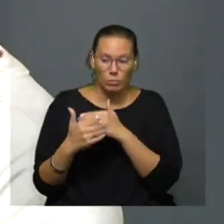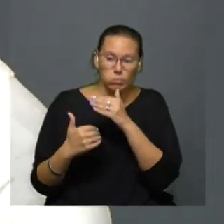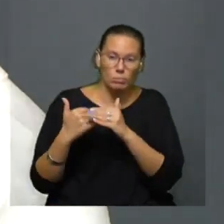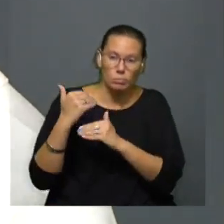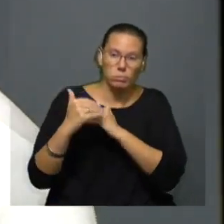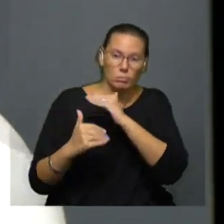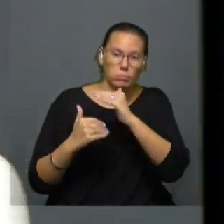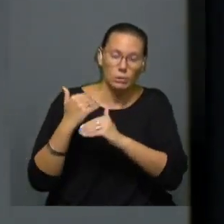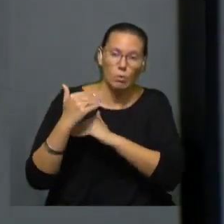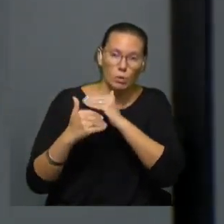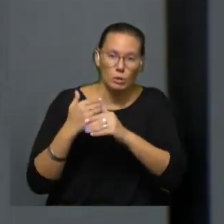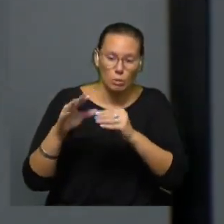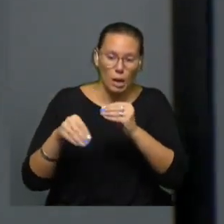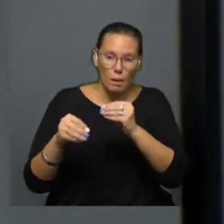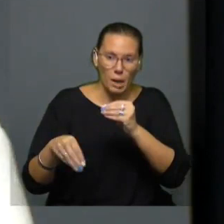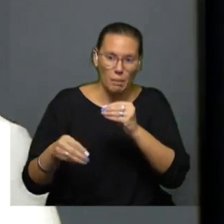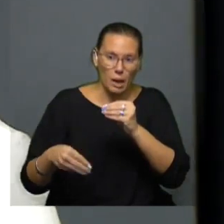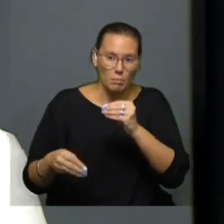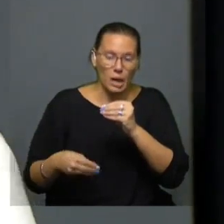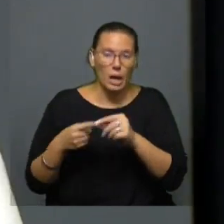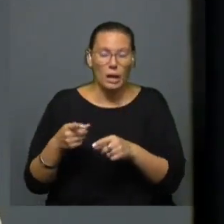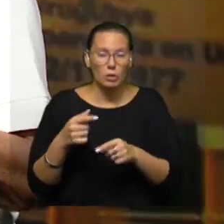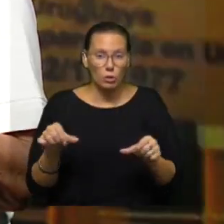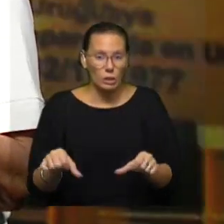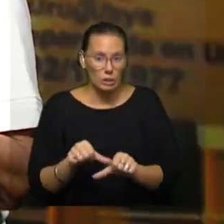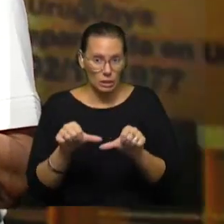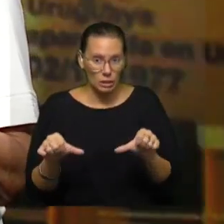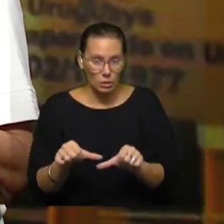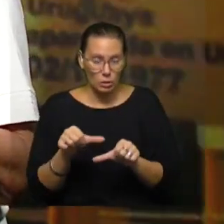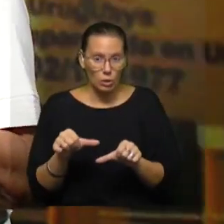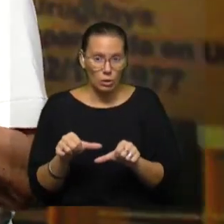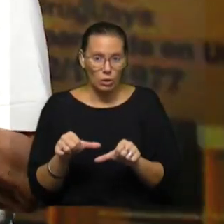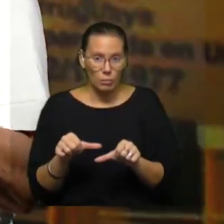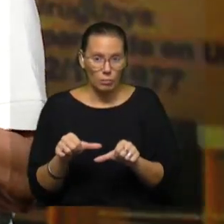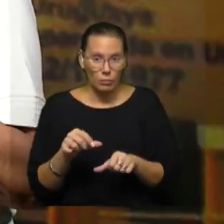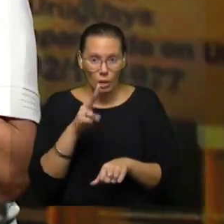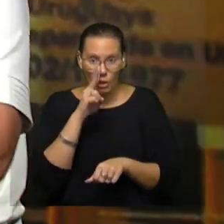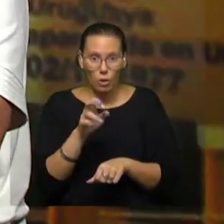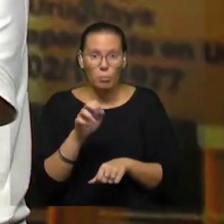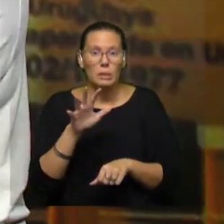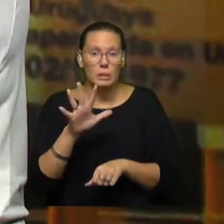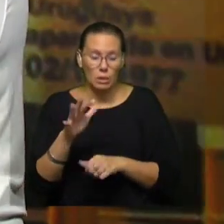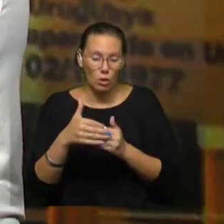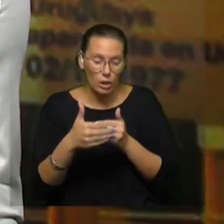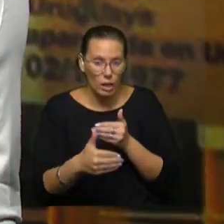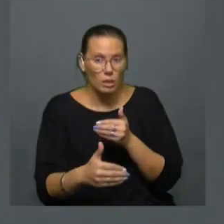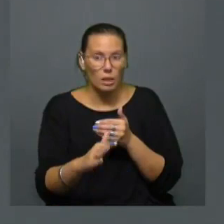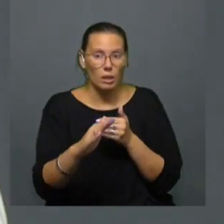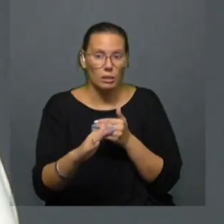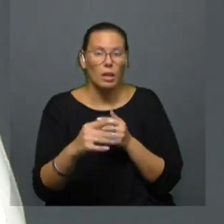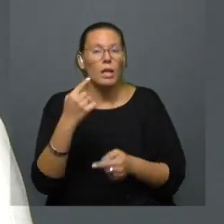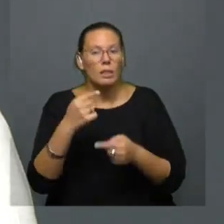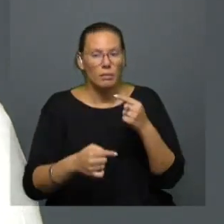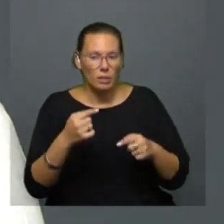tenido esto, ¿no? El proceso de acumulación. Claro. Esto que se produjo desde el 2005 en adelante, en sus